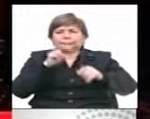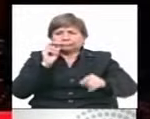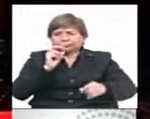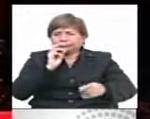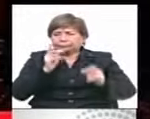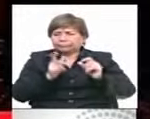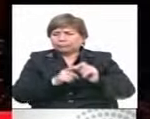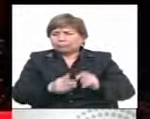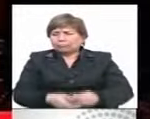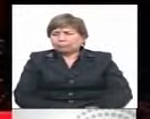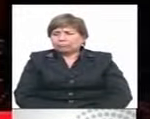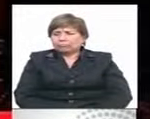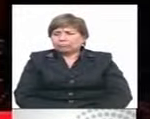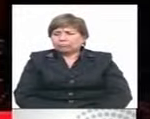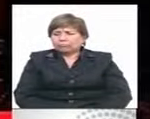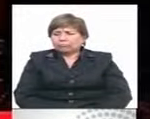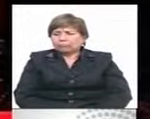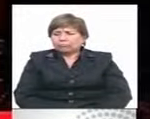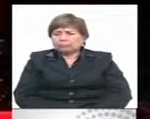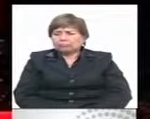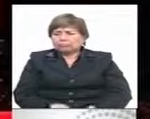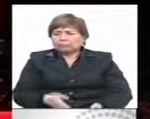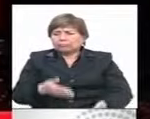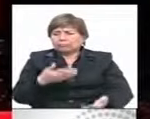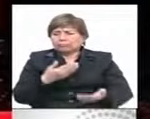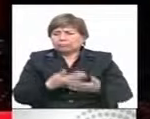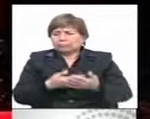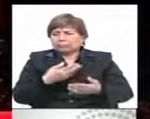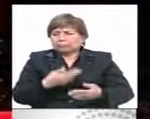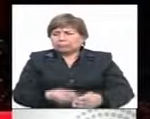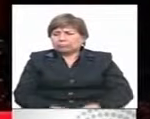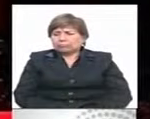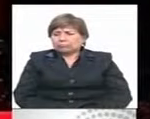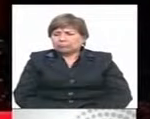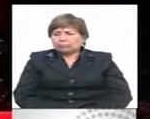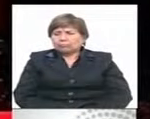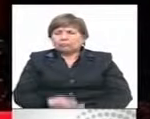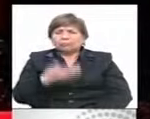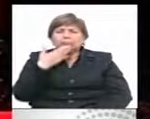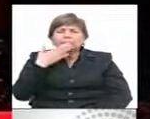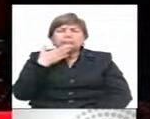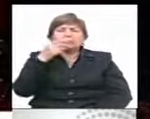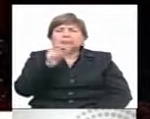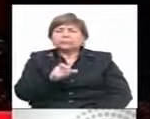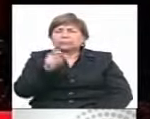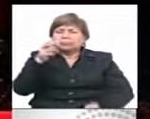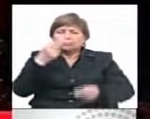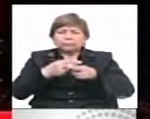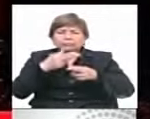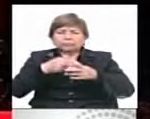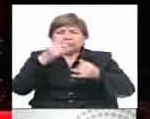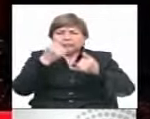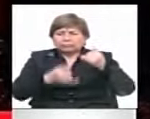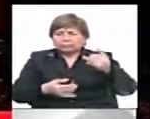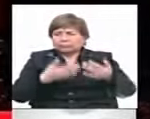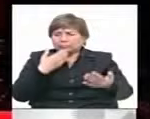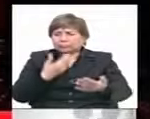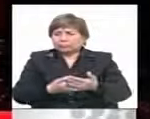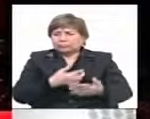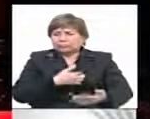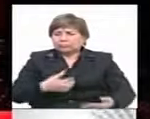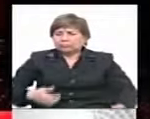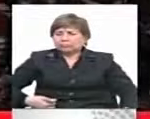palabra. No, en todo caso, que pruebe quién es. Que pruebe qué personas, que digan nombre y apellido. Gracias,